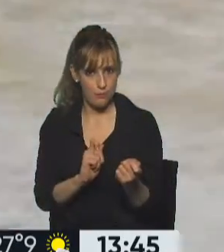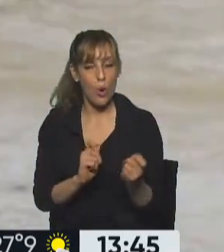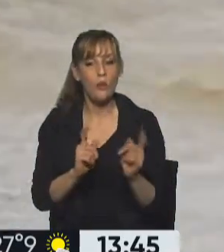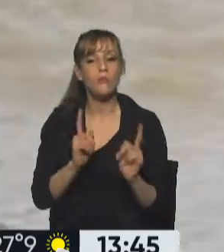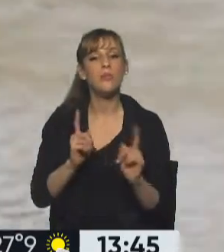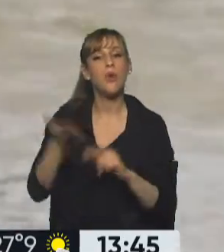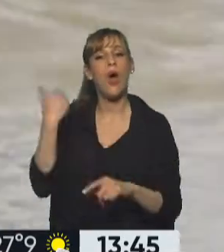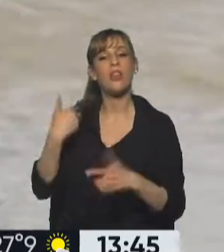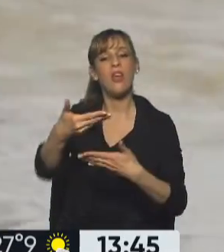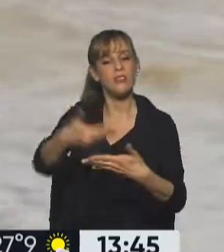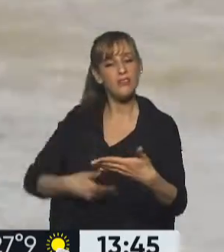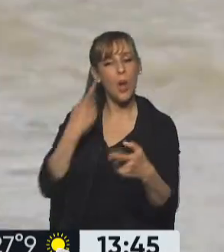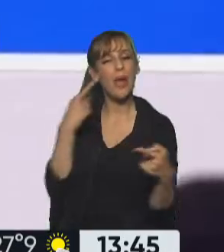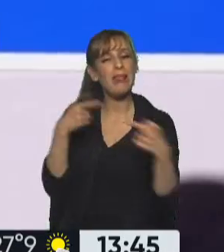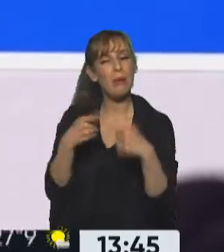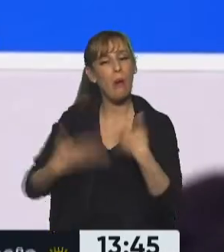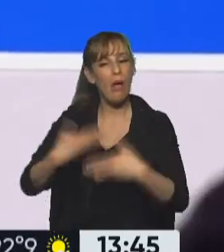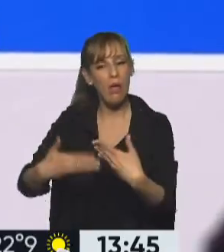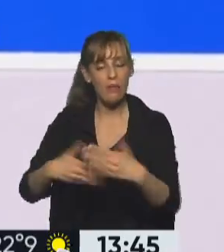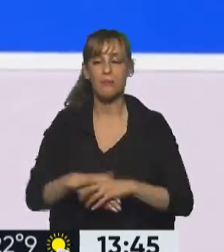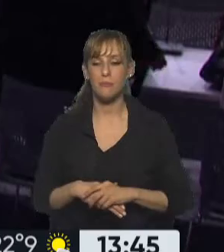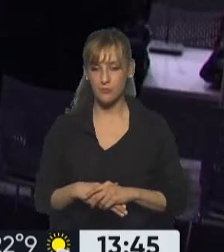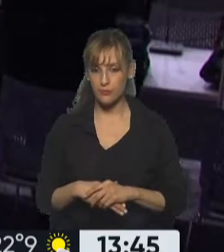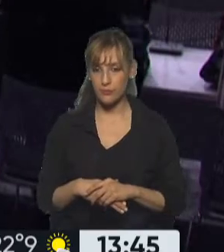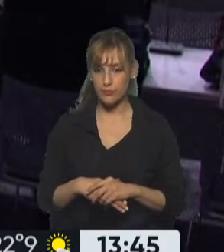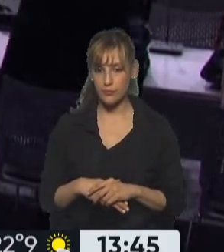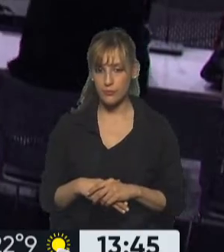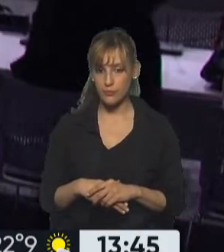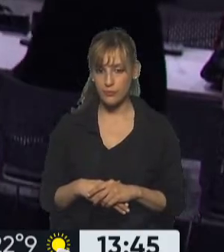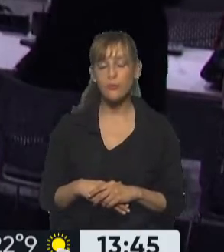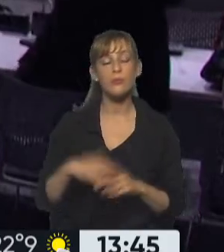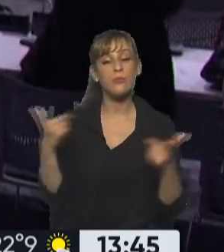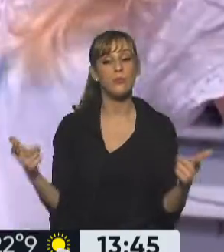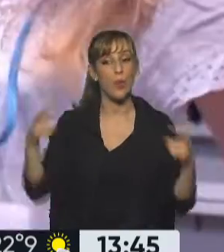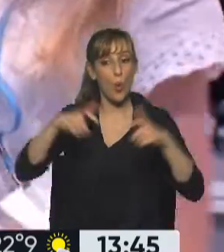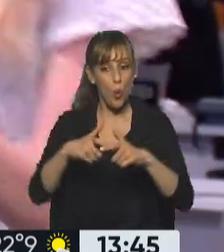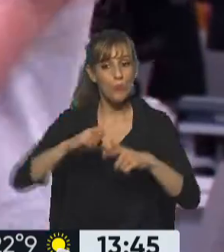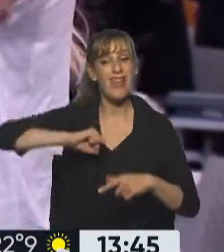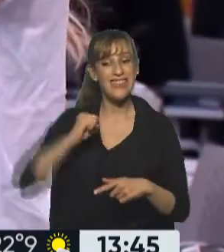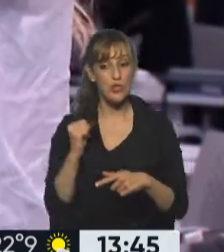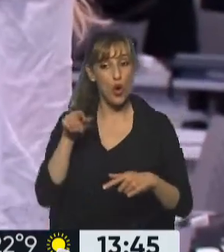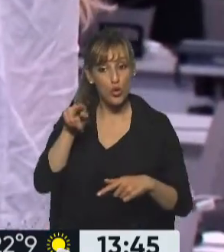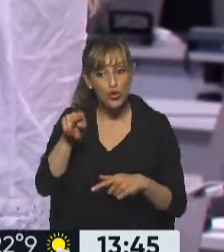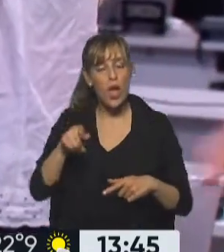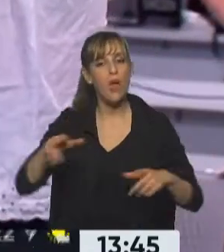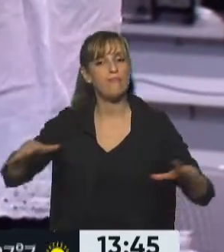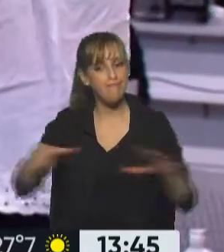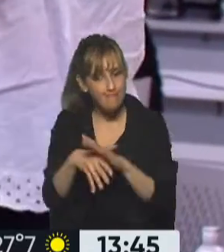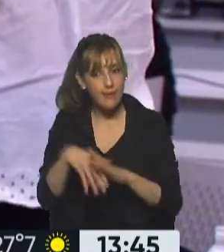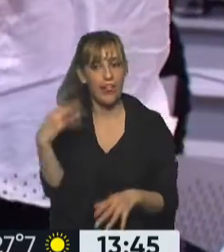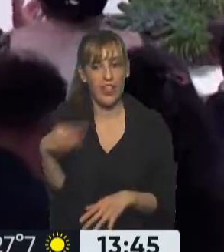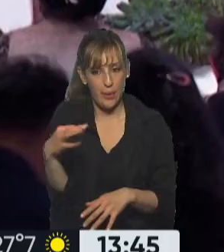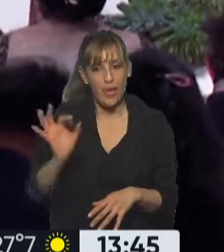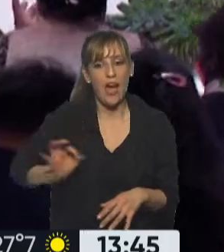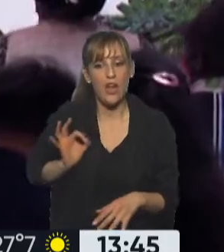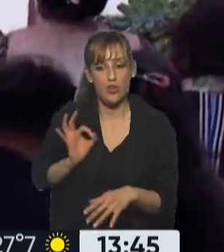las agendas de estos encuentros anuales. De hecho, la cumbre de Escocia debió haberse realizado un año antes, en 2020, y debió ser